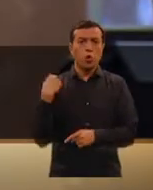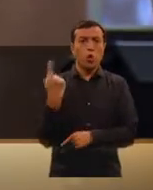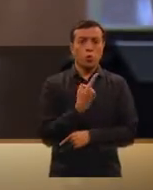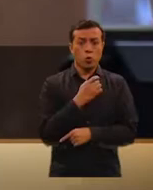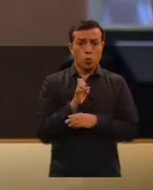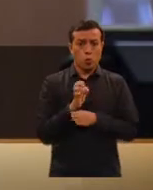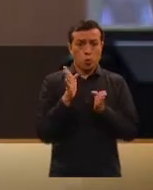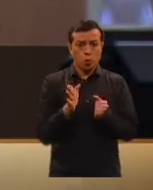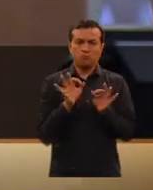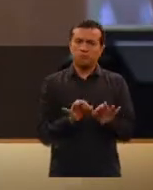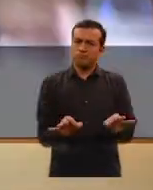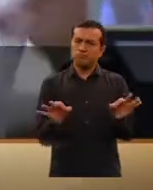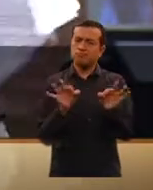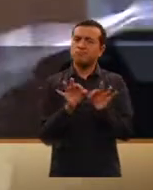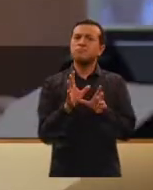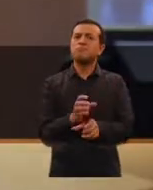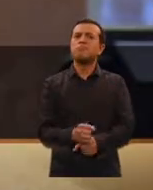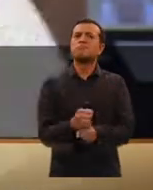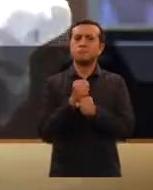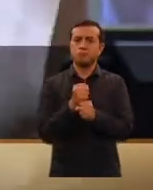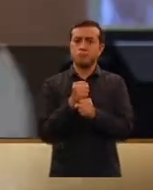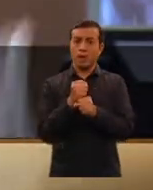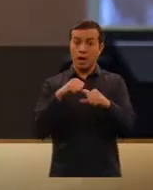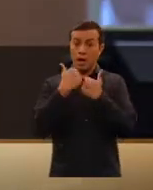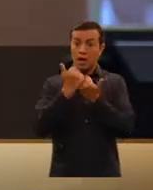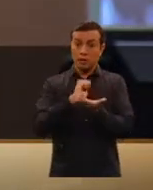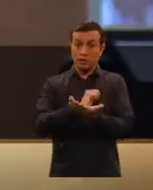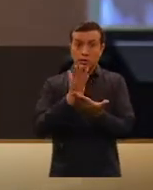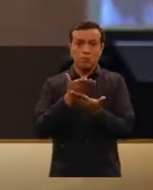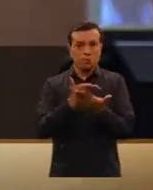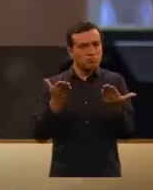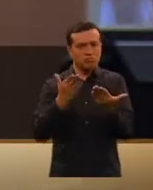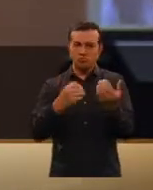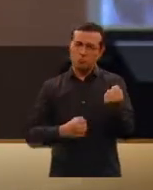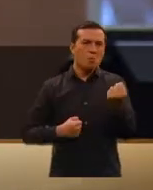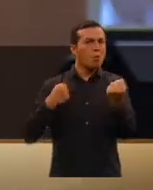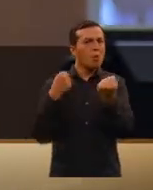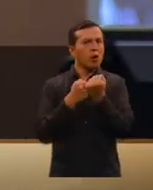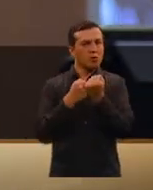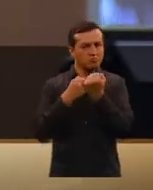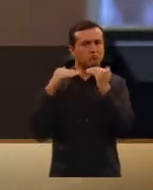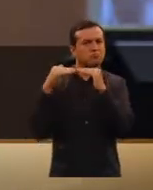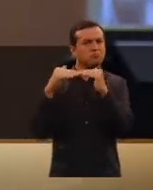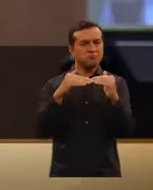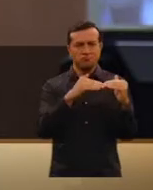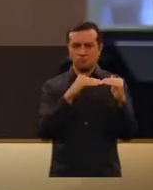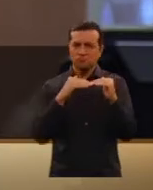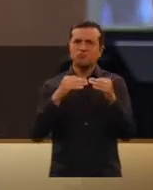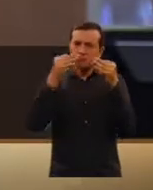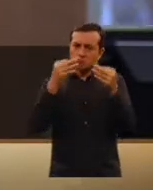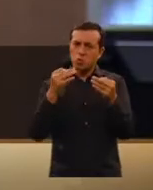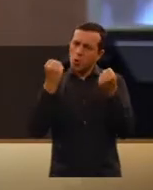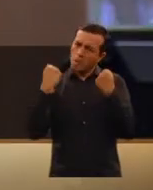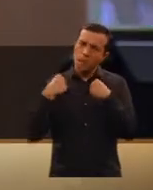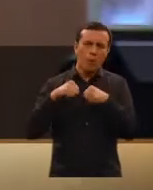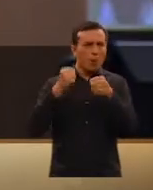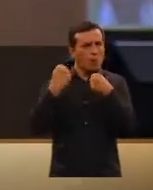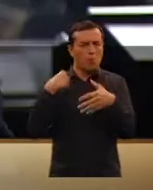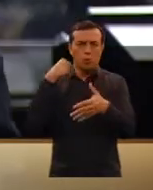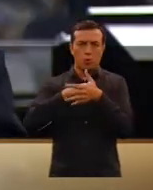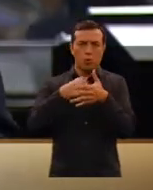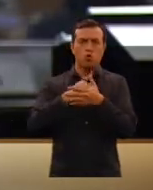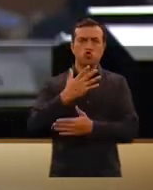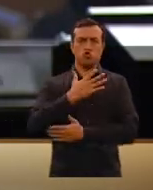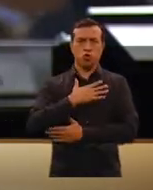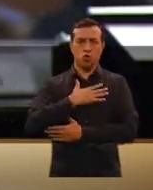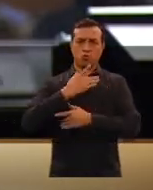los ecuatorianos deben estar seguros que esta Asamblea va a defender la democracia, cueste lo que cueste.